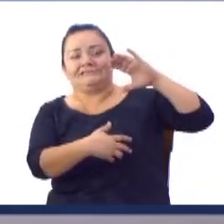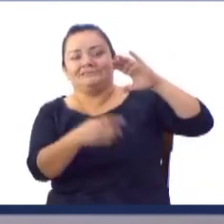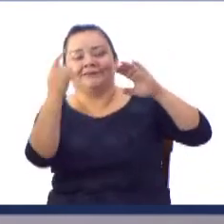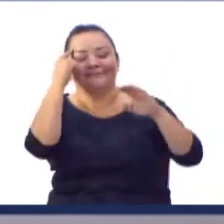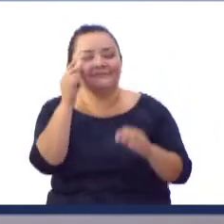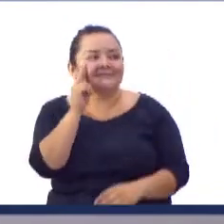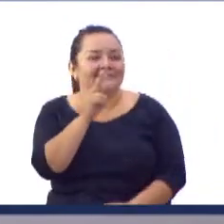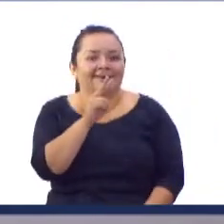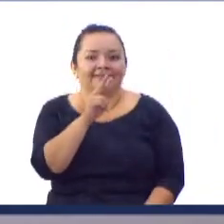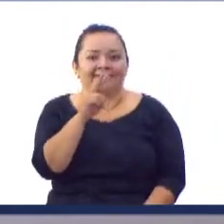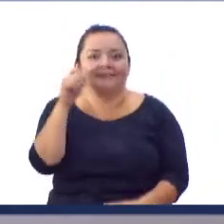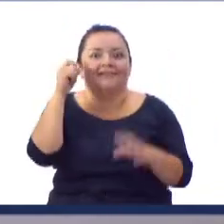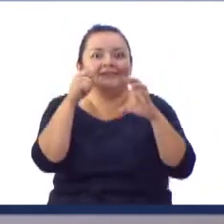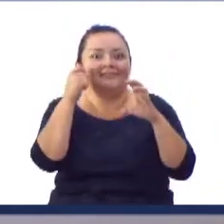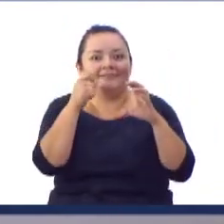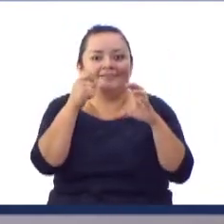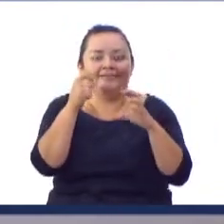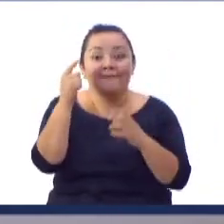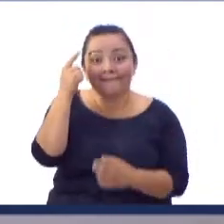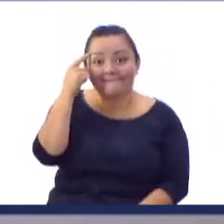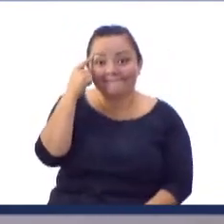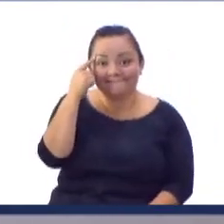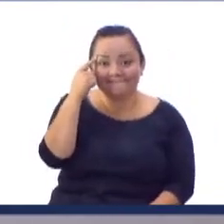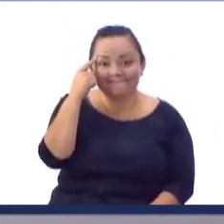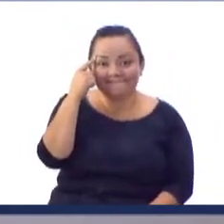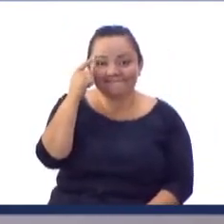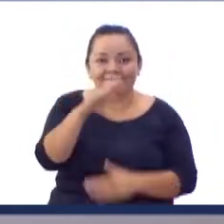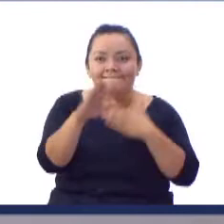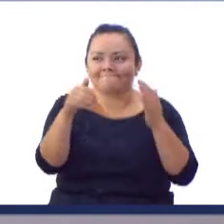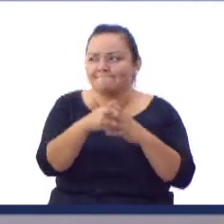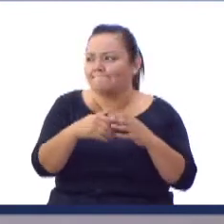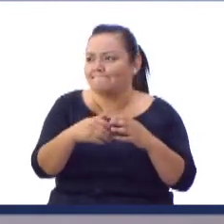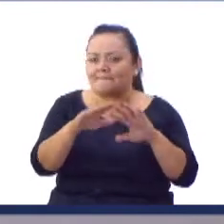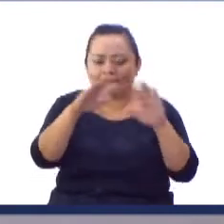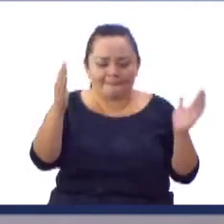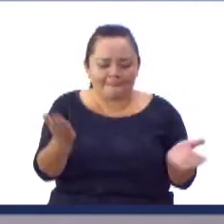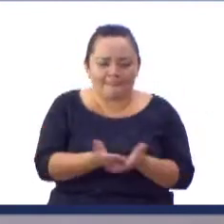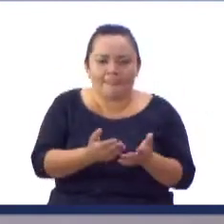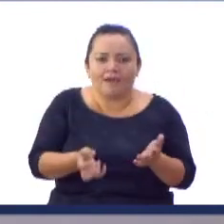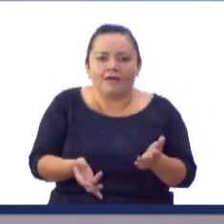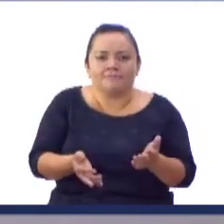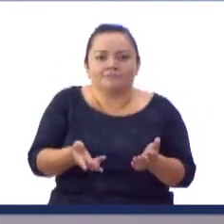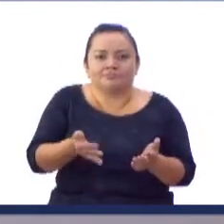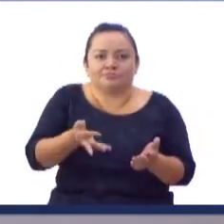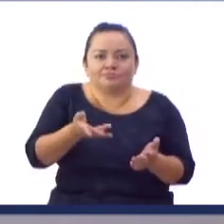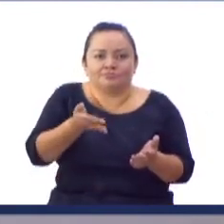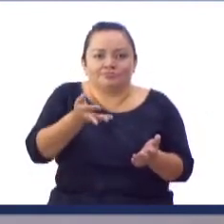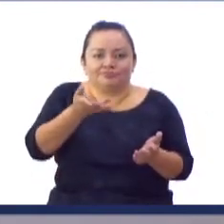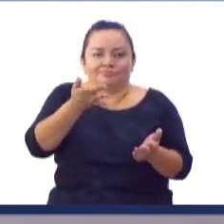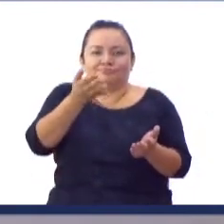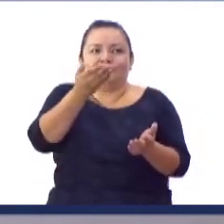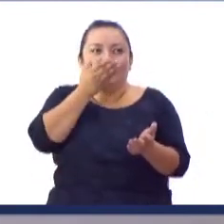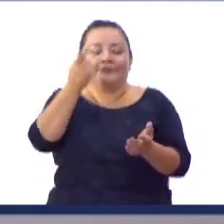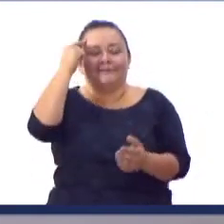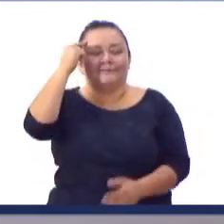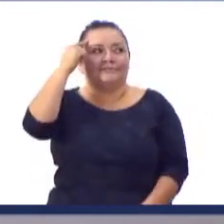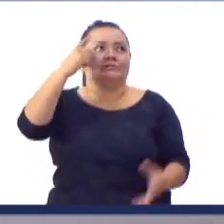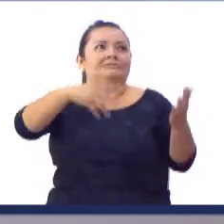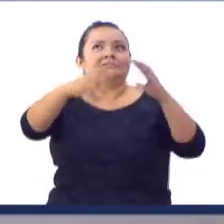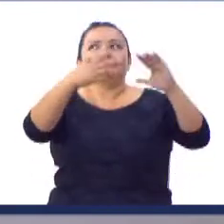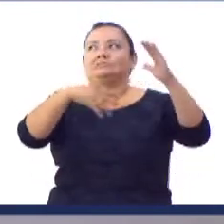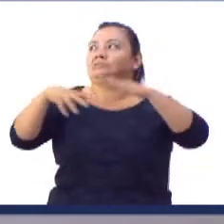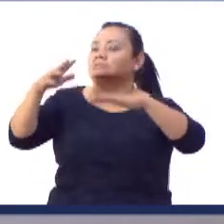se miran y es en un tsunami este era el mar entero inundando el mundo entero en aquella época por todo lo que estaba pasando